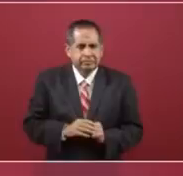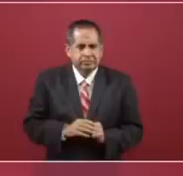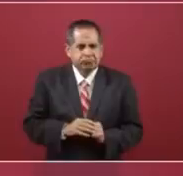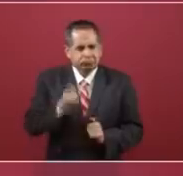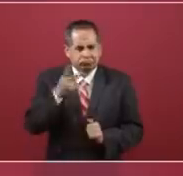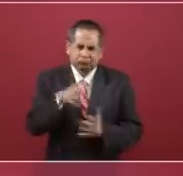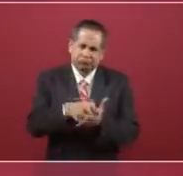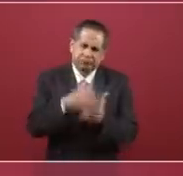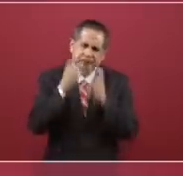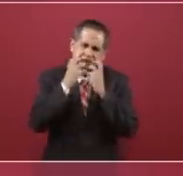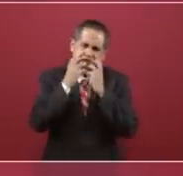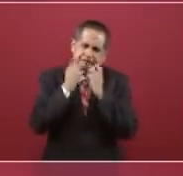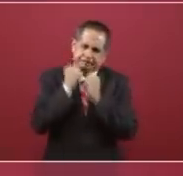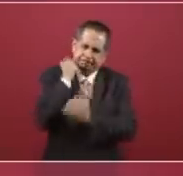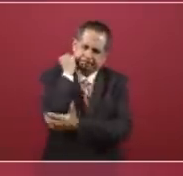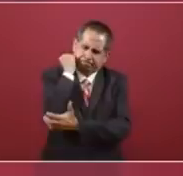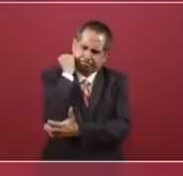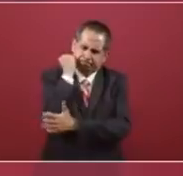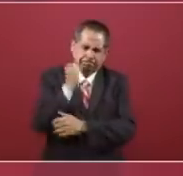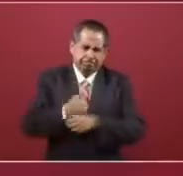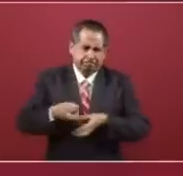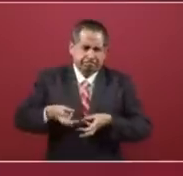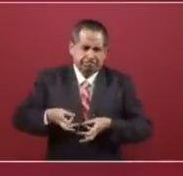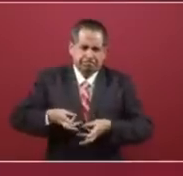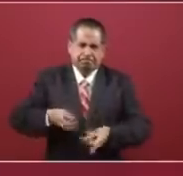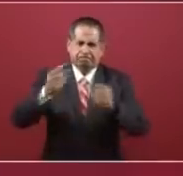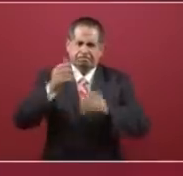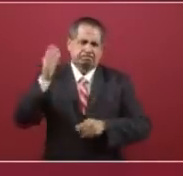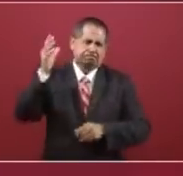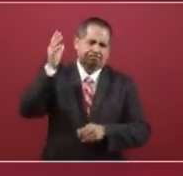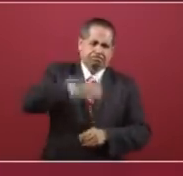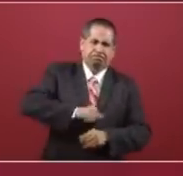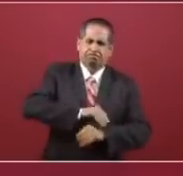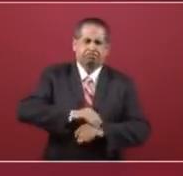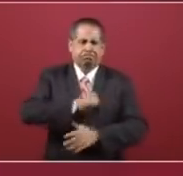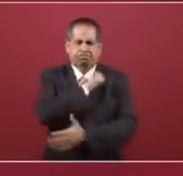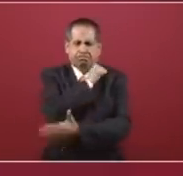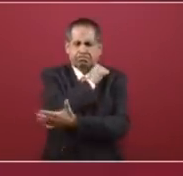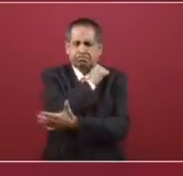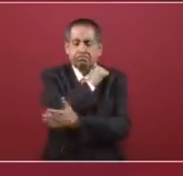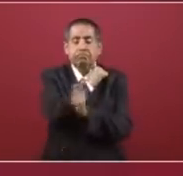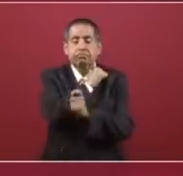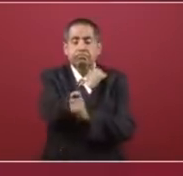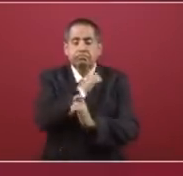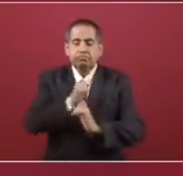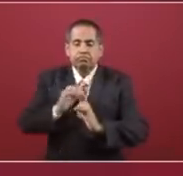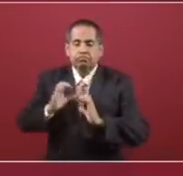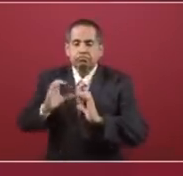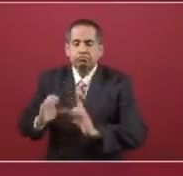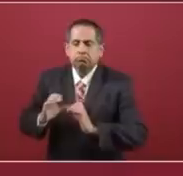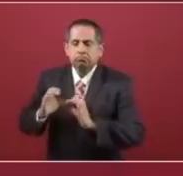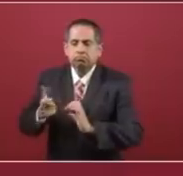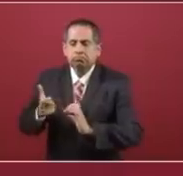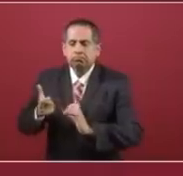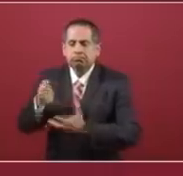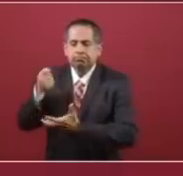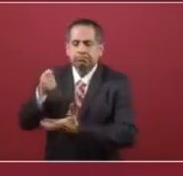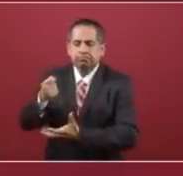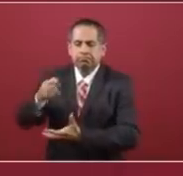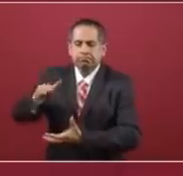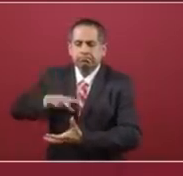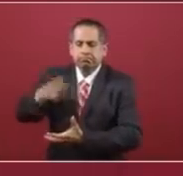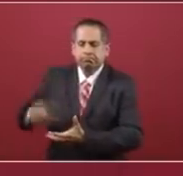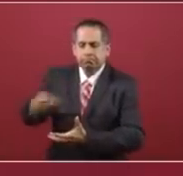marros. Cicateros. Cuando se trata de cuidar el presupuesto